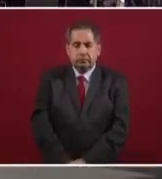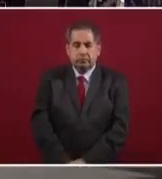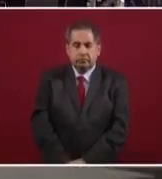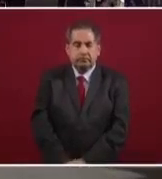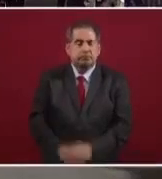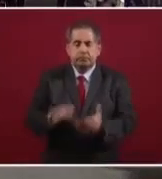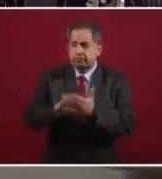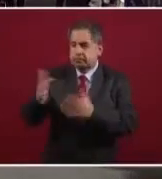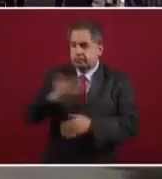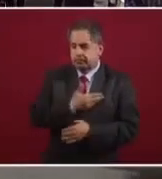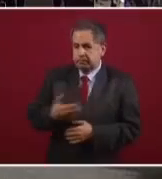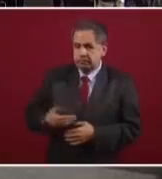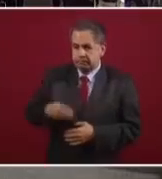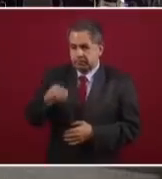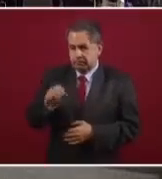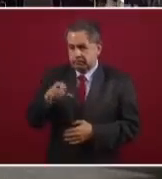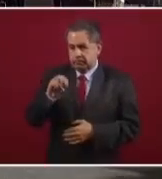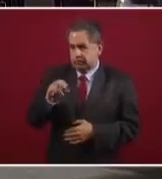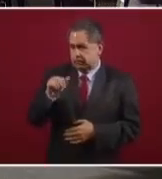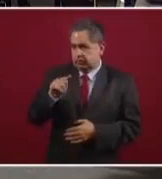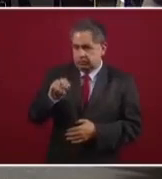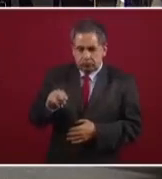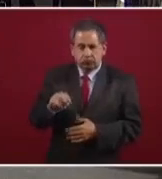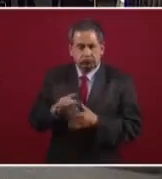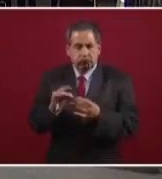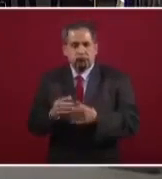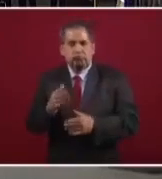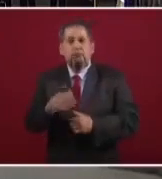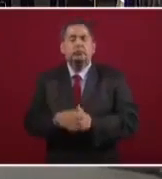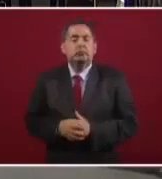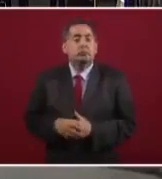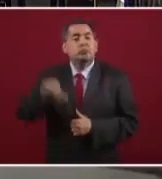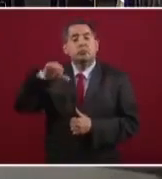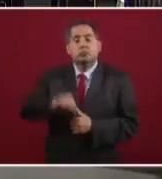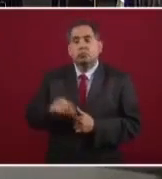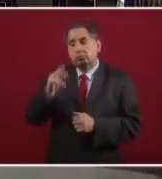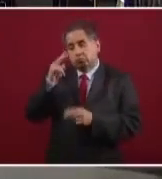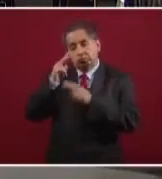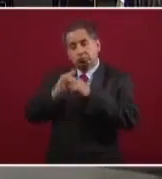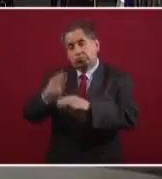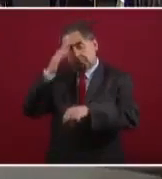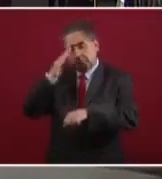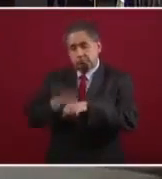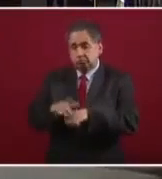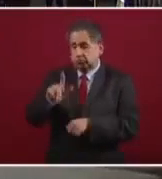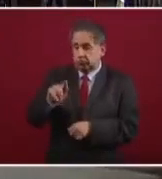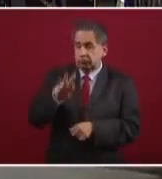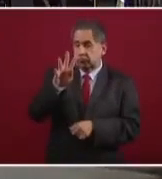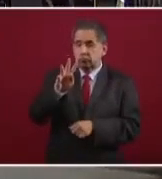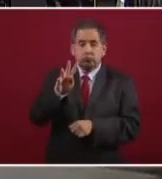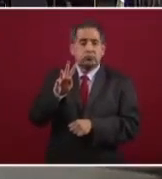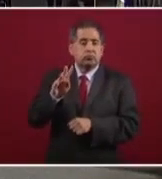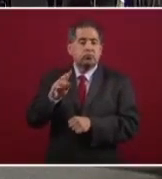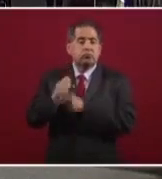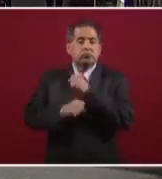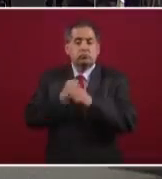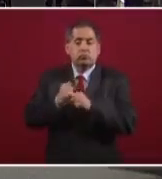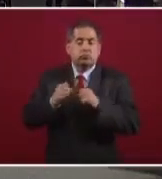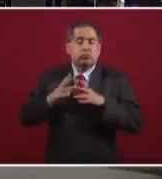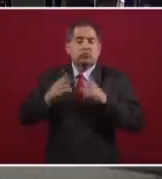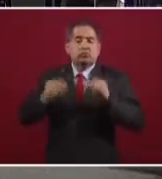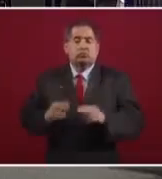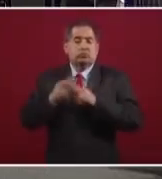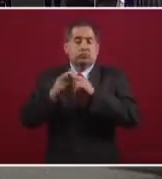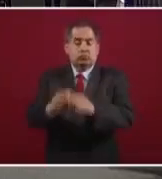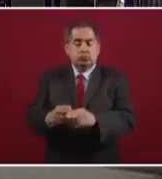Gracias, presidente. Marco Antonio Olvera, del diario digital Bajo Palabra. Hoy se conmemora el 74 aniversario de la creación de la Organización de las Naciones Unidas